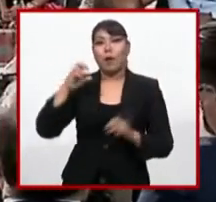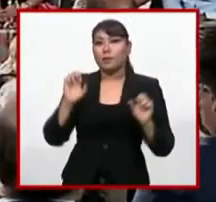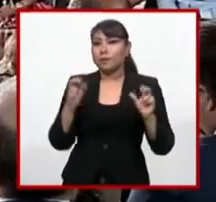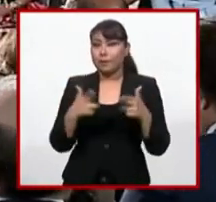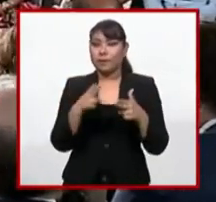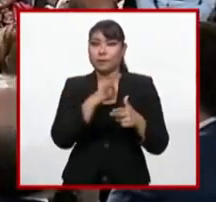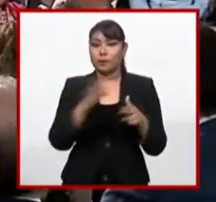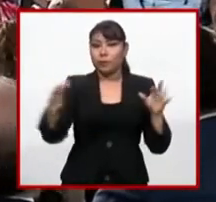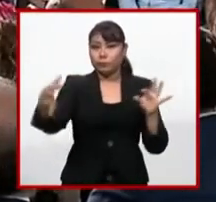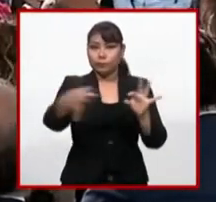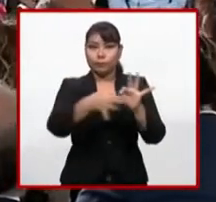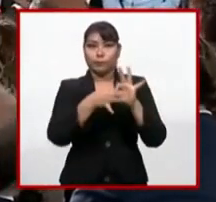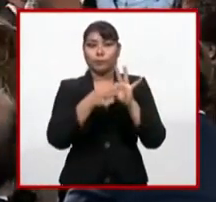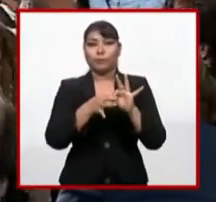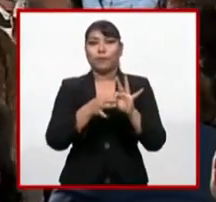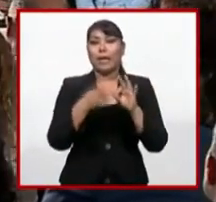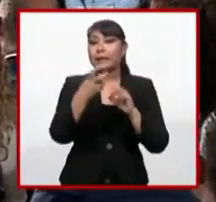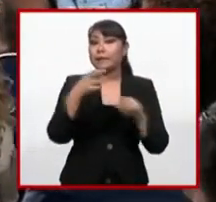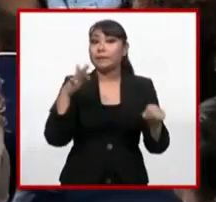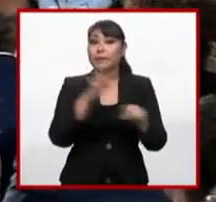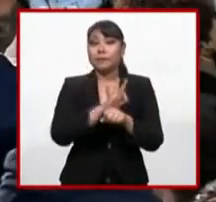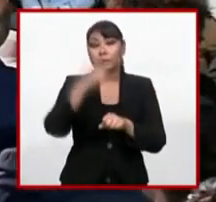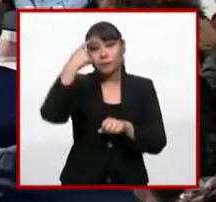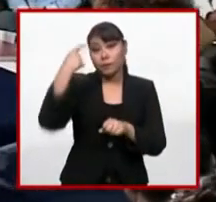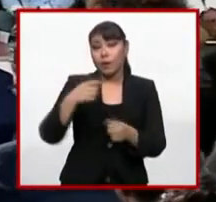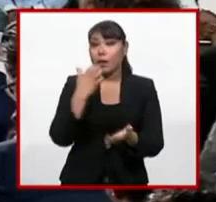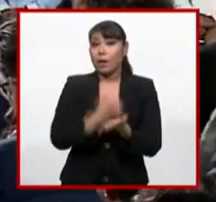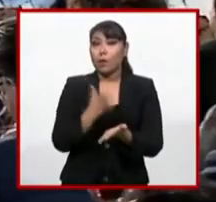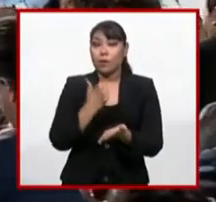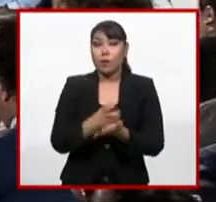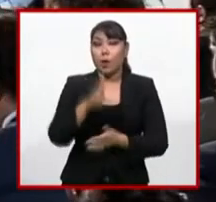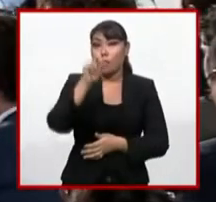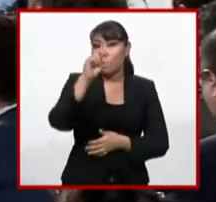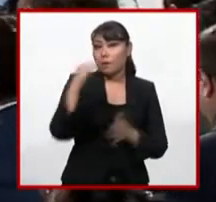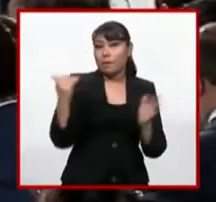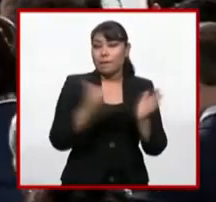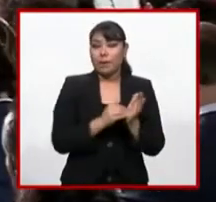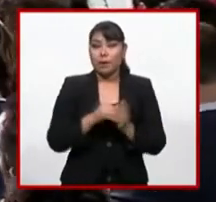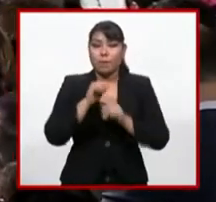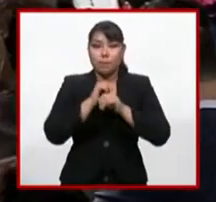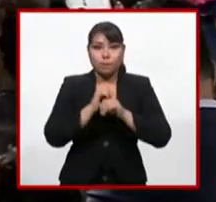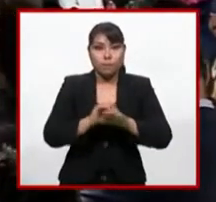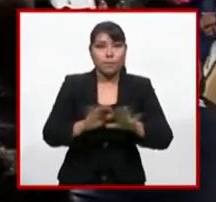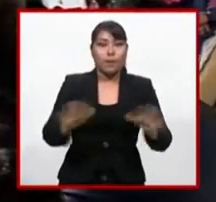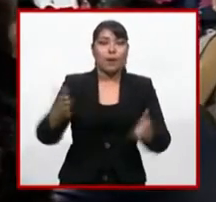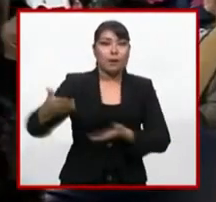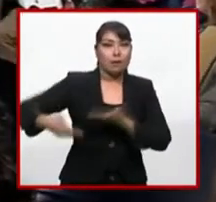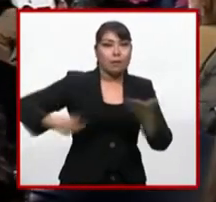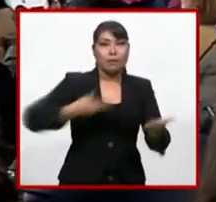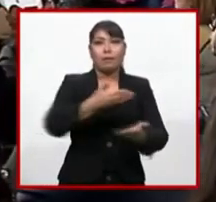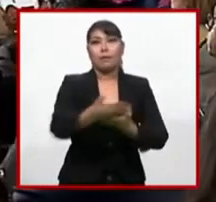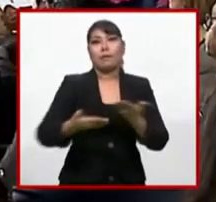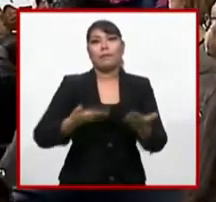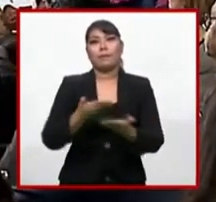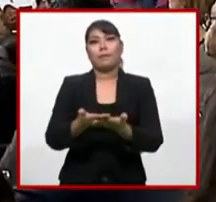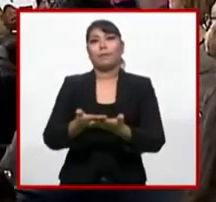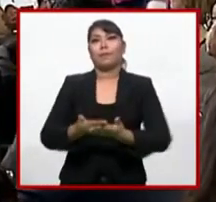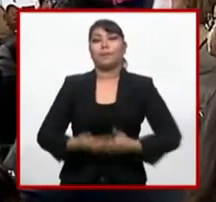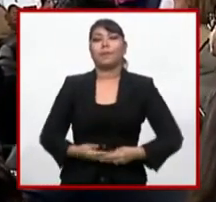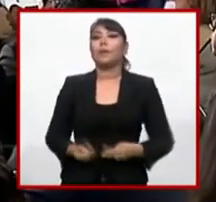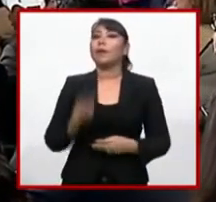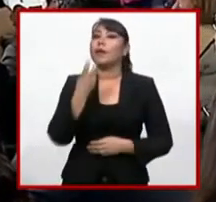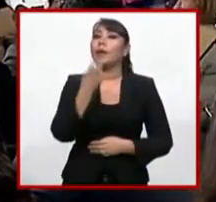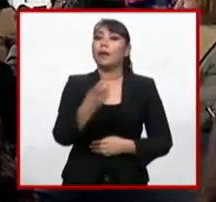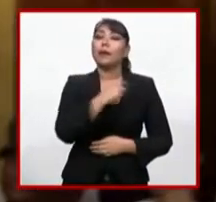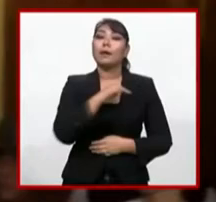de darnos una primera derrama económica de alrededor de 30,000 millones. Y en este sentido estamos